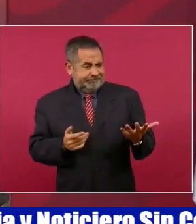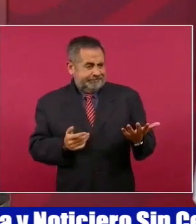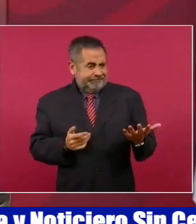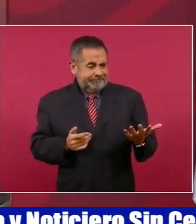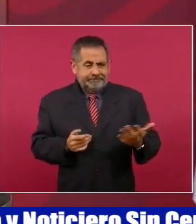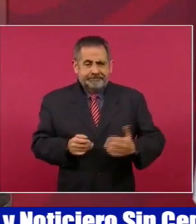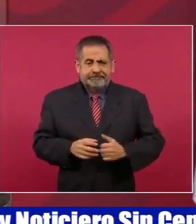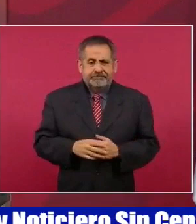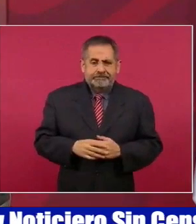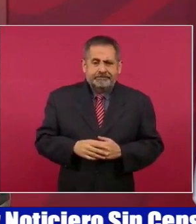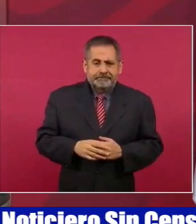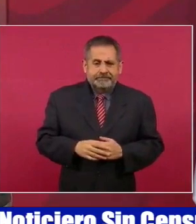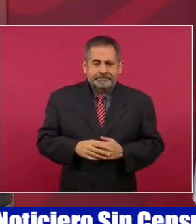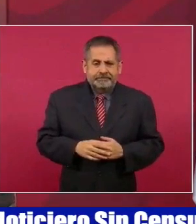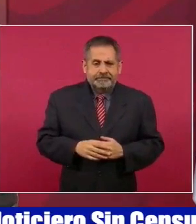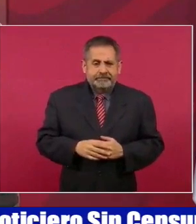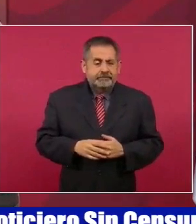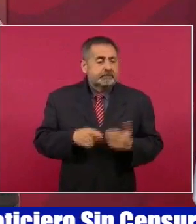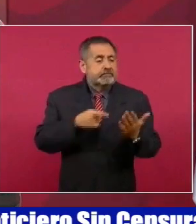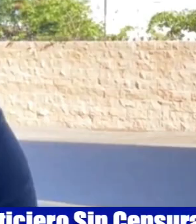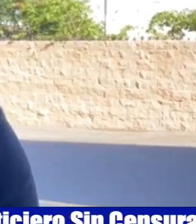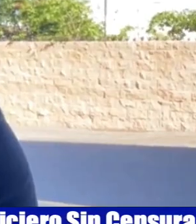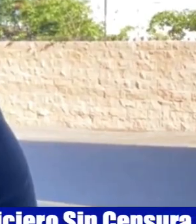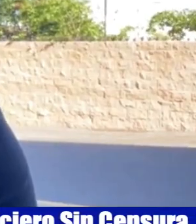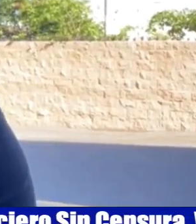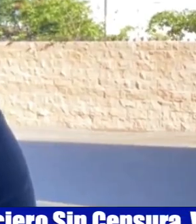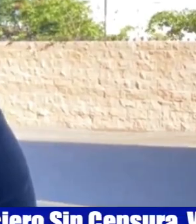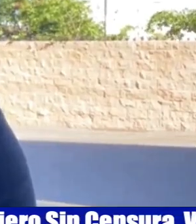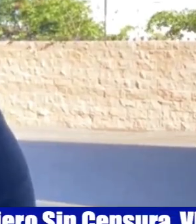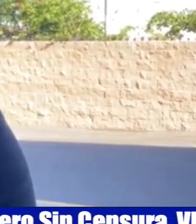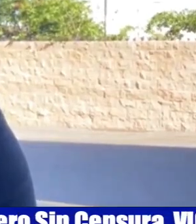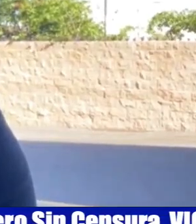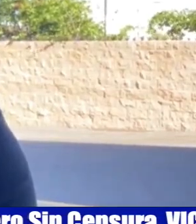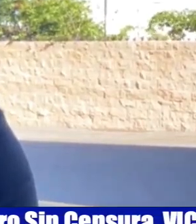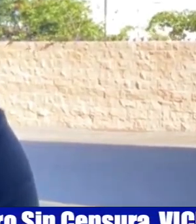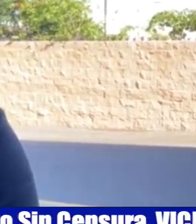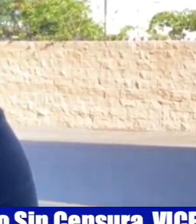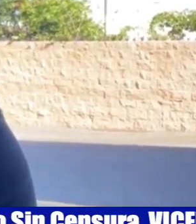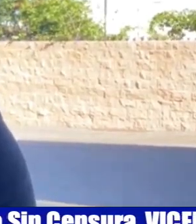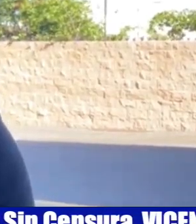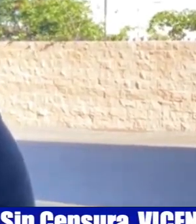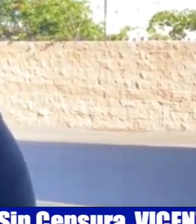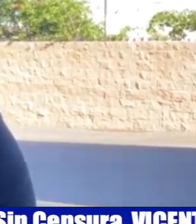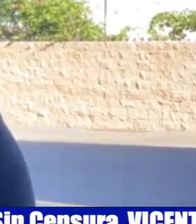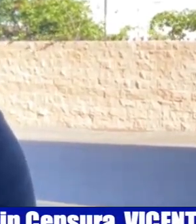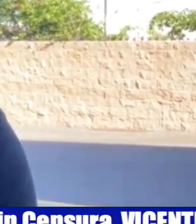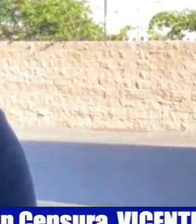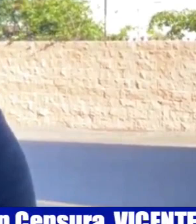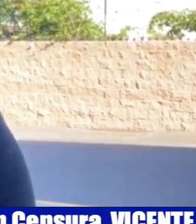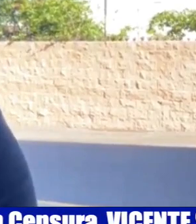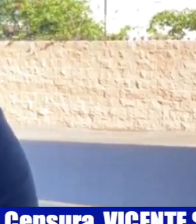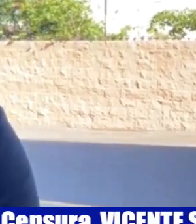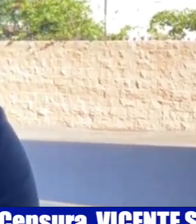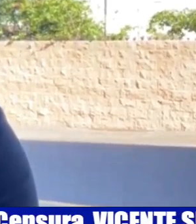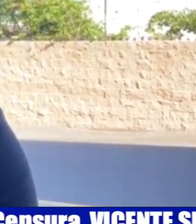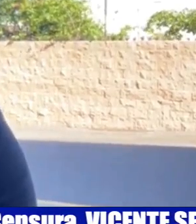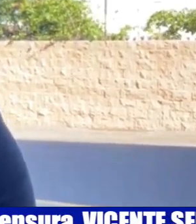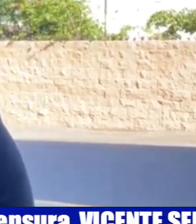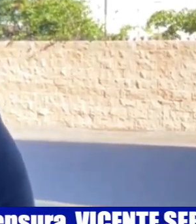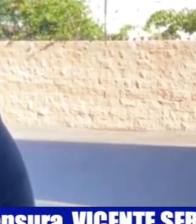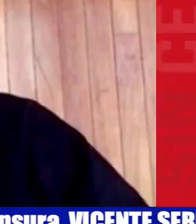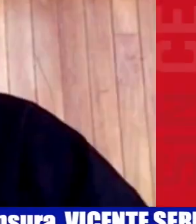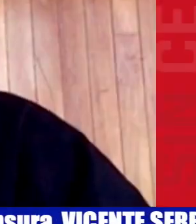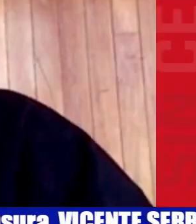les importa y les ocupa. Renata, ¿tú qué piensas de esto que se dio en la